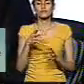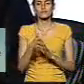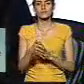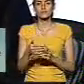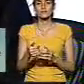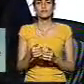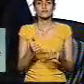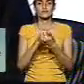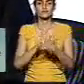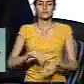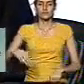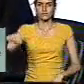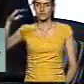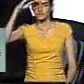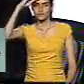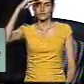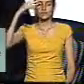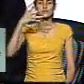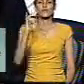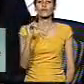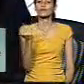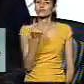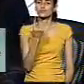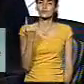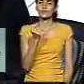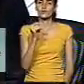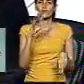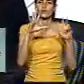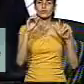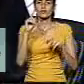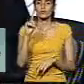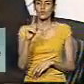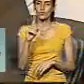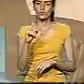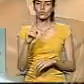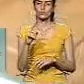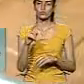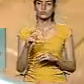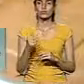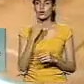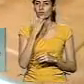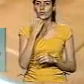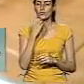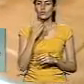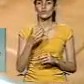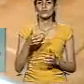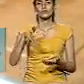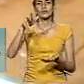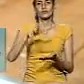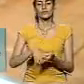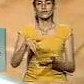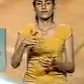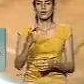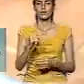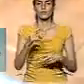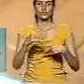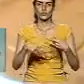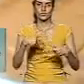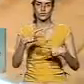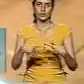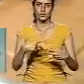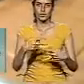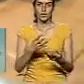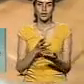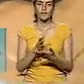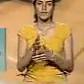la Fuerza Armada, hay solamente 81 armerías certificadas que cumplen con los procedimientos, y